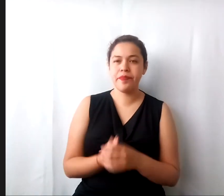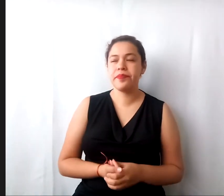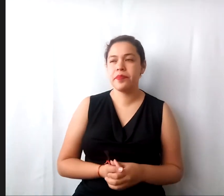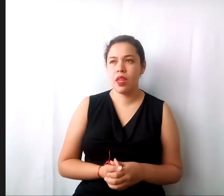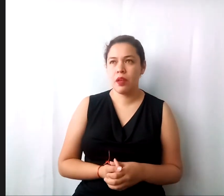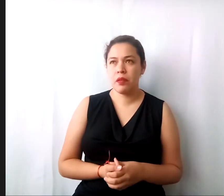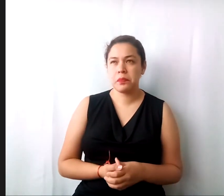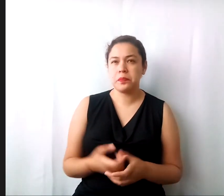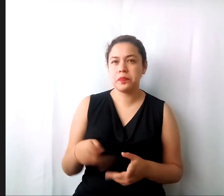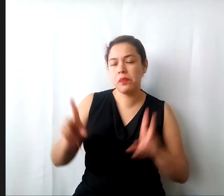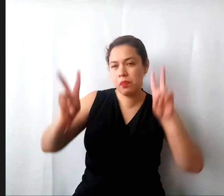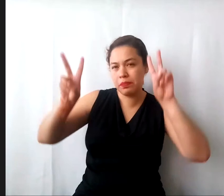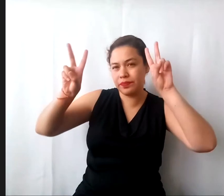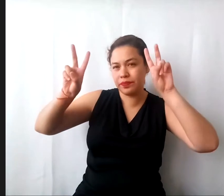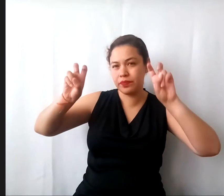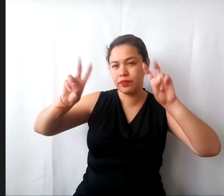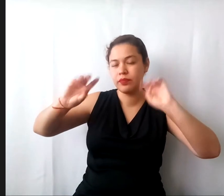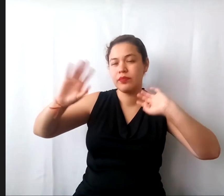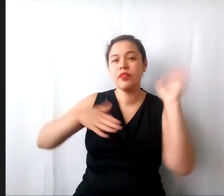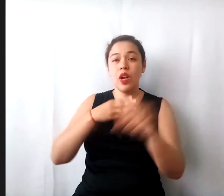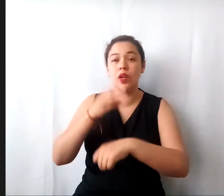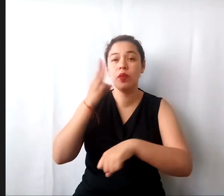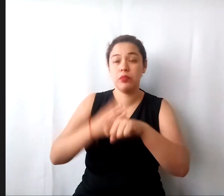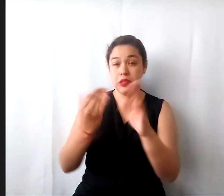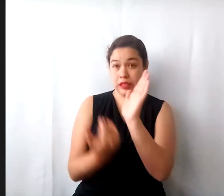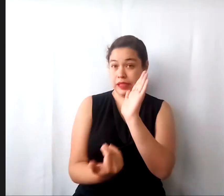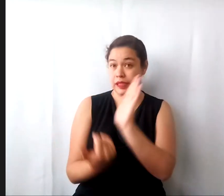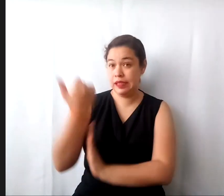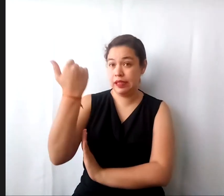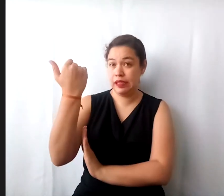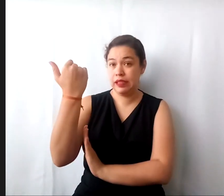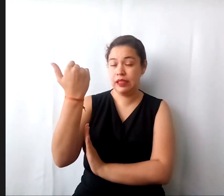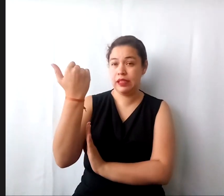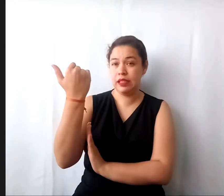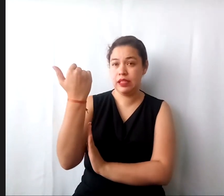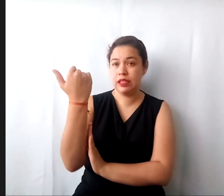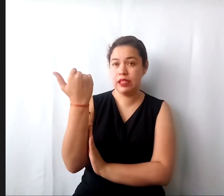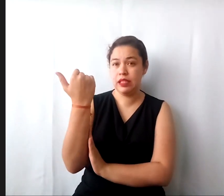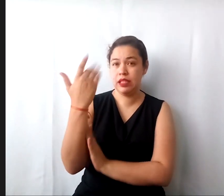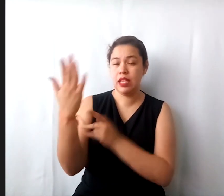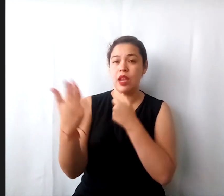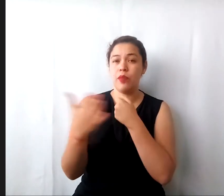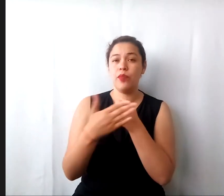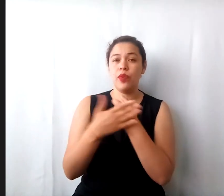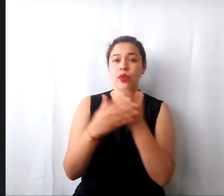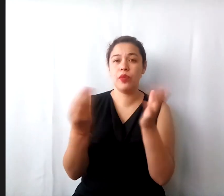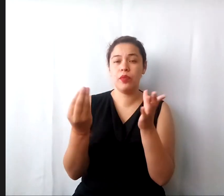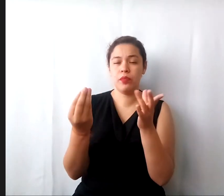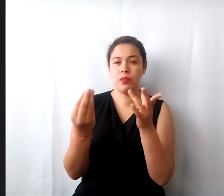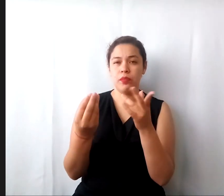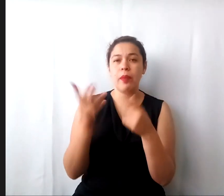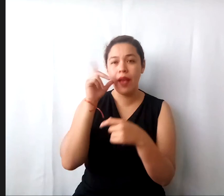el tema son las sanciones que son altas, que también vamos a ver las sanciones en la próxima sesión, son altas,